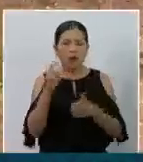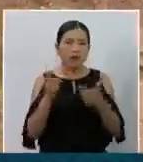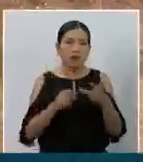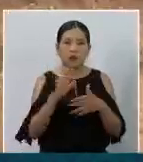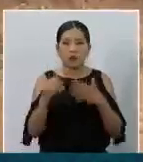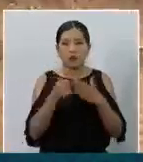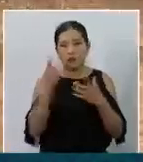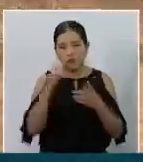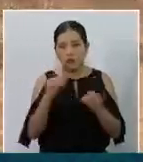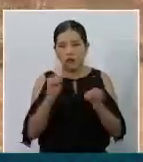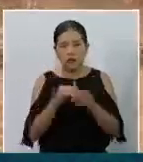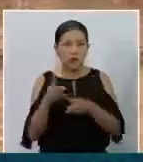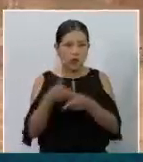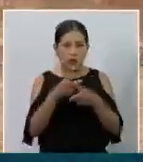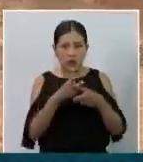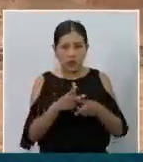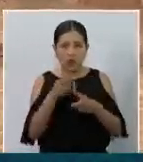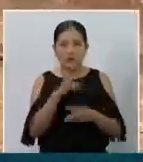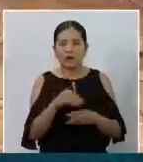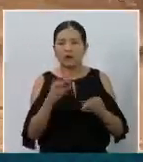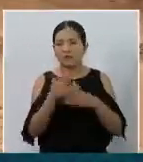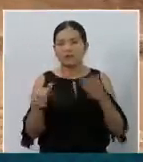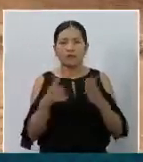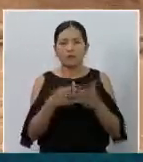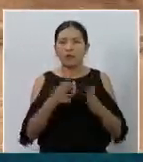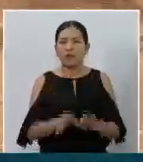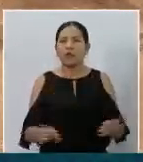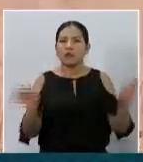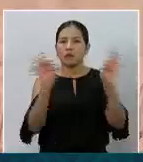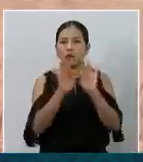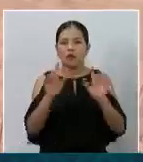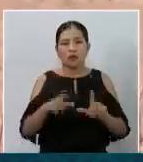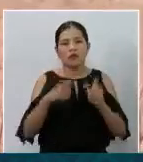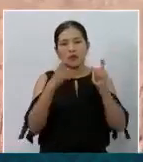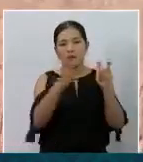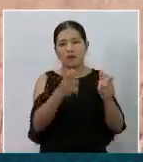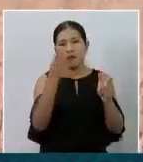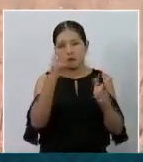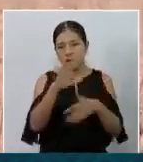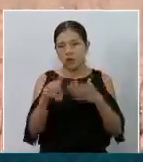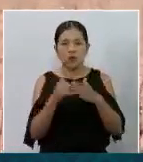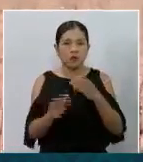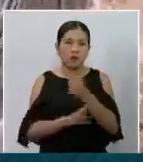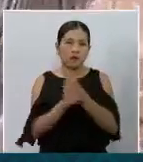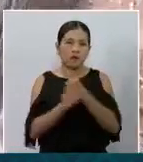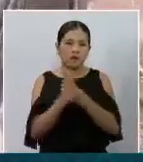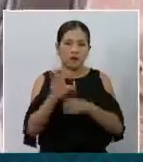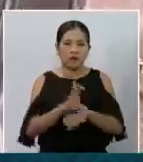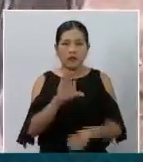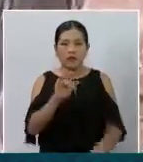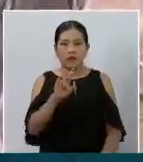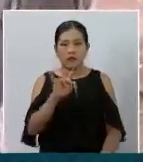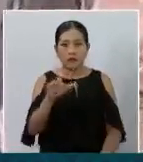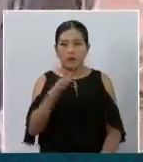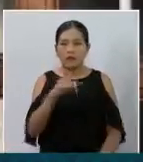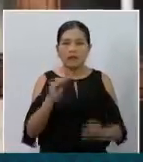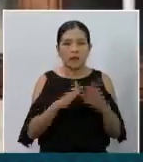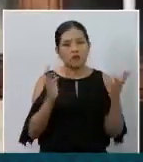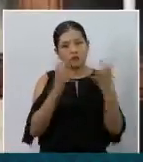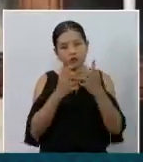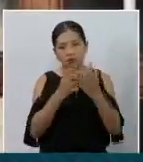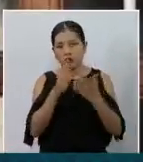animales y cultivar. He hecho una importante entrega de Defensa Civil a través del Ministerio, en coordinación con el